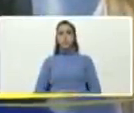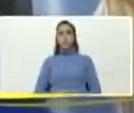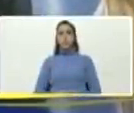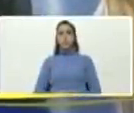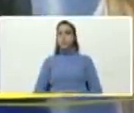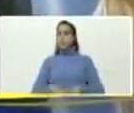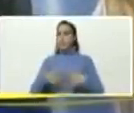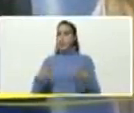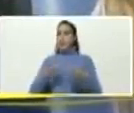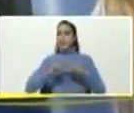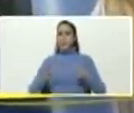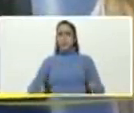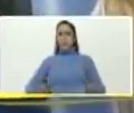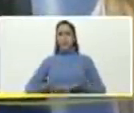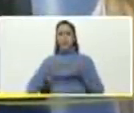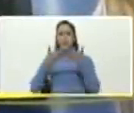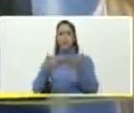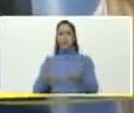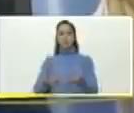para que haya paz.